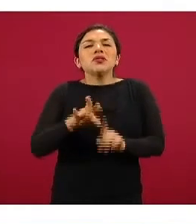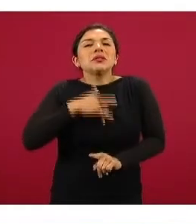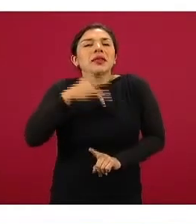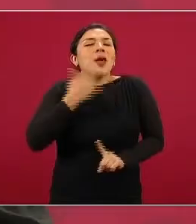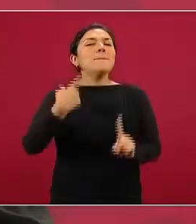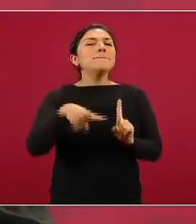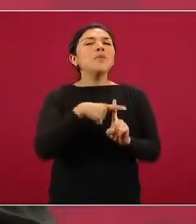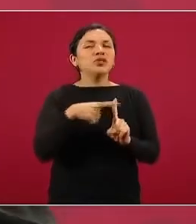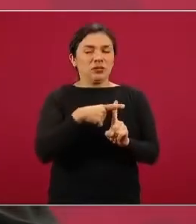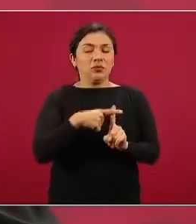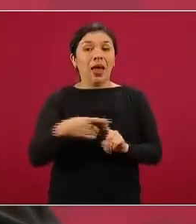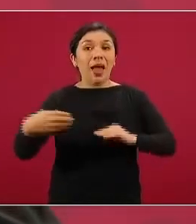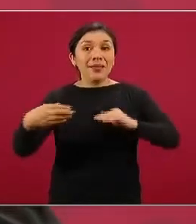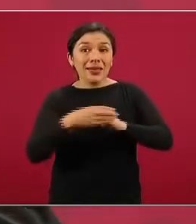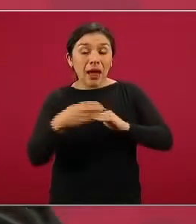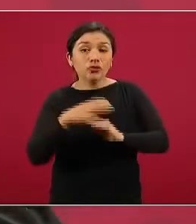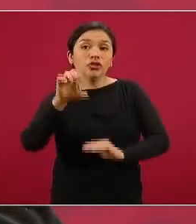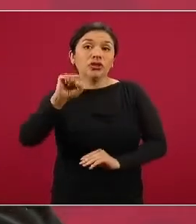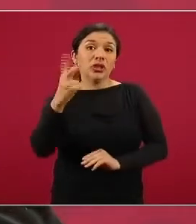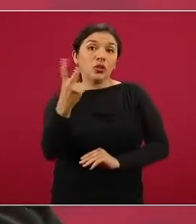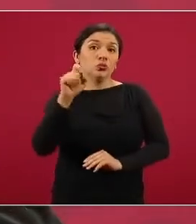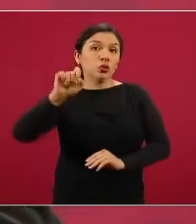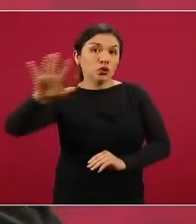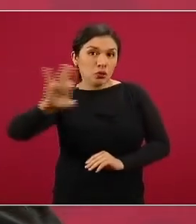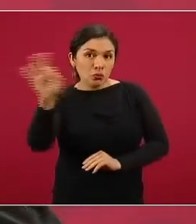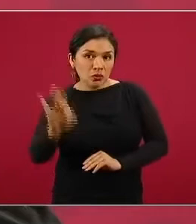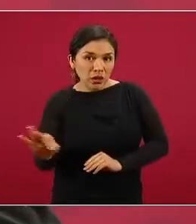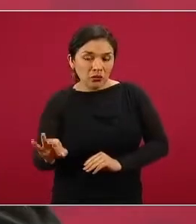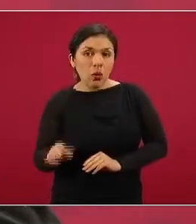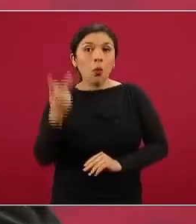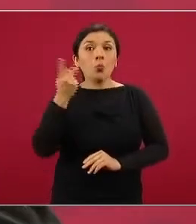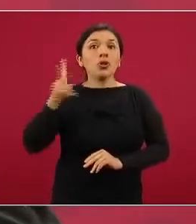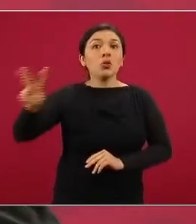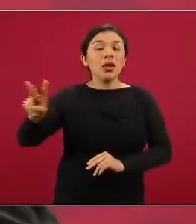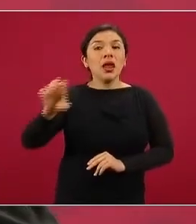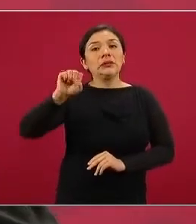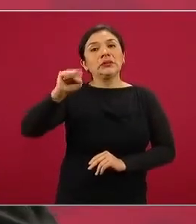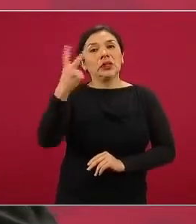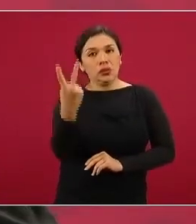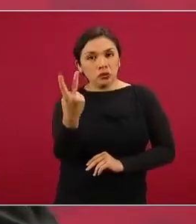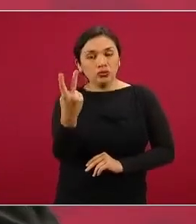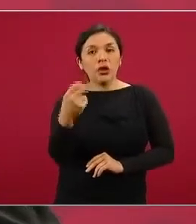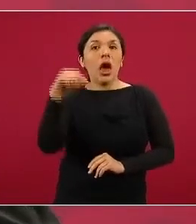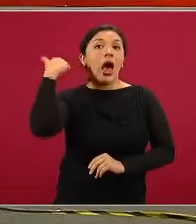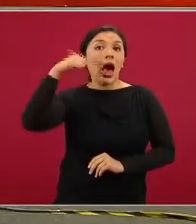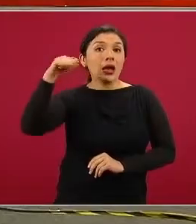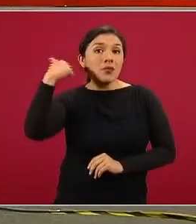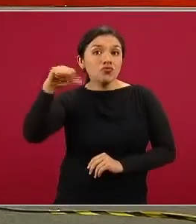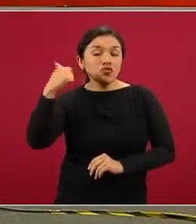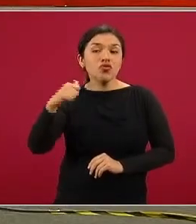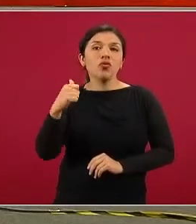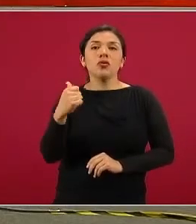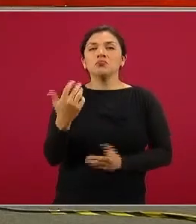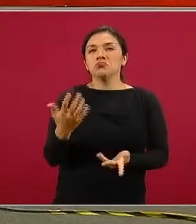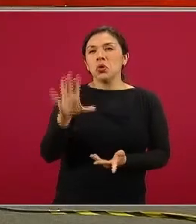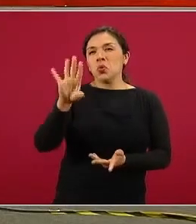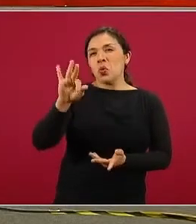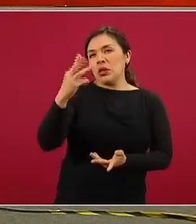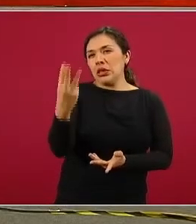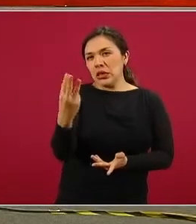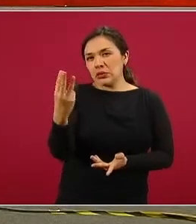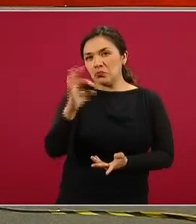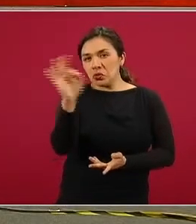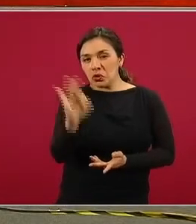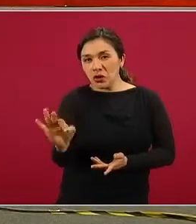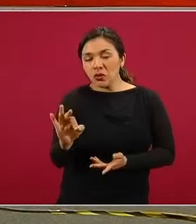optimista. Los Cabos con un 62.5, Puerto Vallarta 62, Acapulco con un